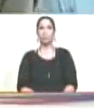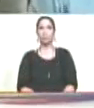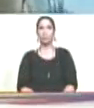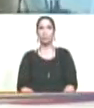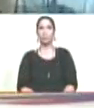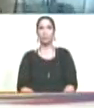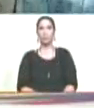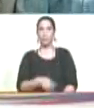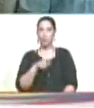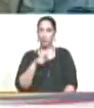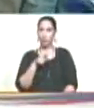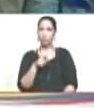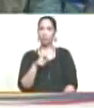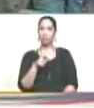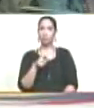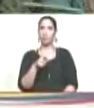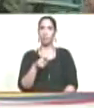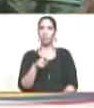Por eso,